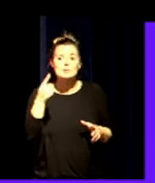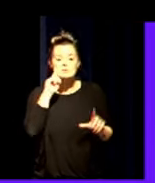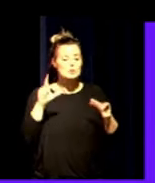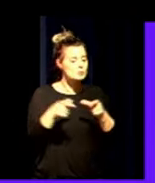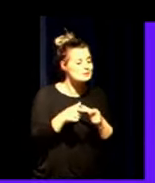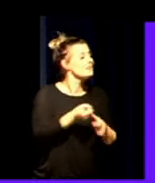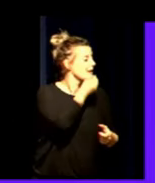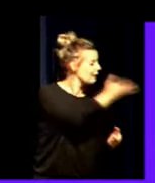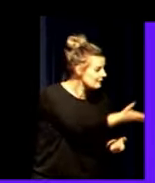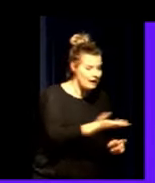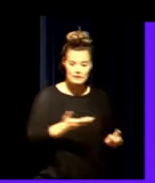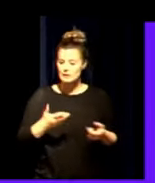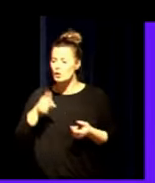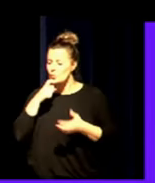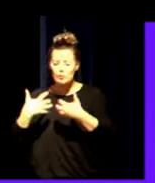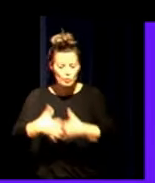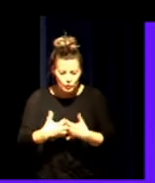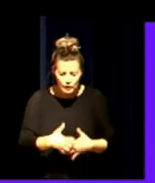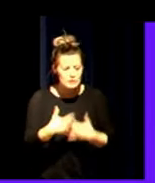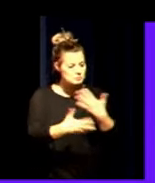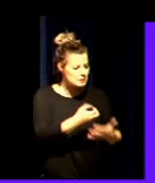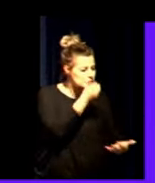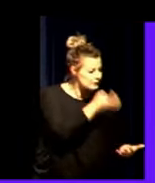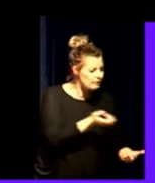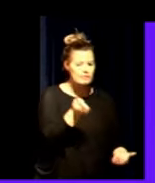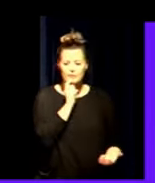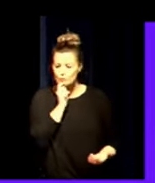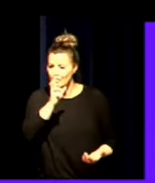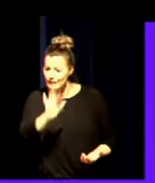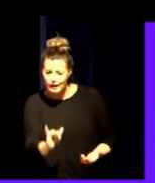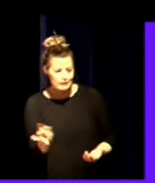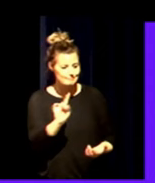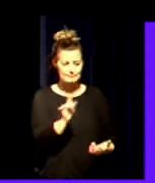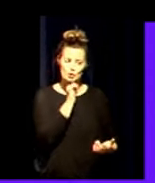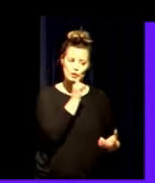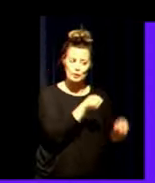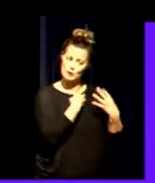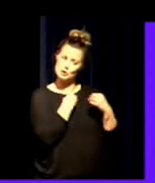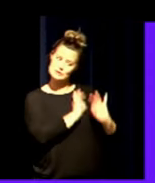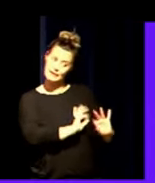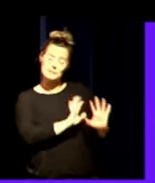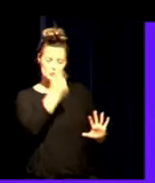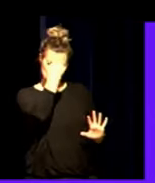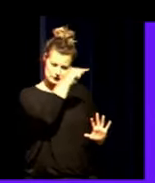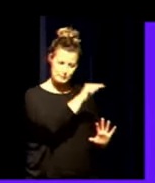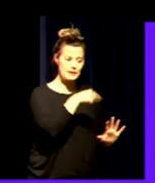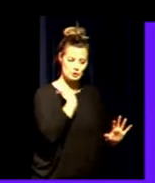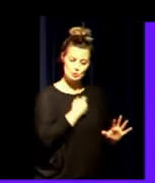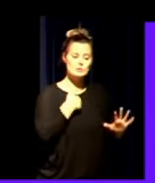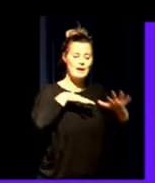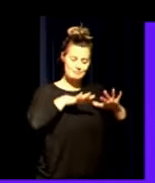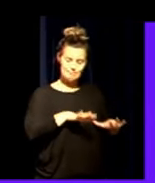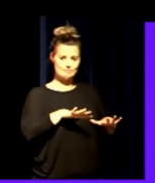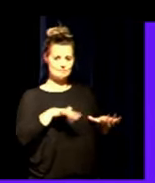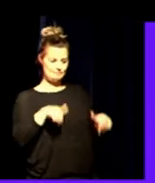vais? ¿Cómo funcionáis? ¿Tenéis alguna dificultad? No quiero que me contéis nada, pero que sepáis que estamos disponibles